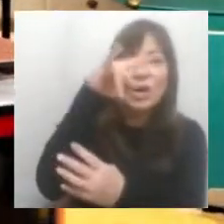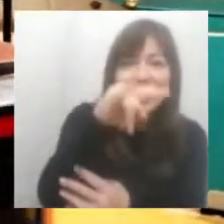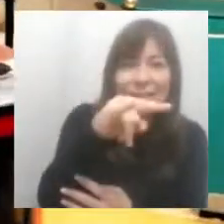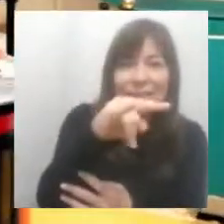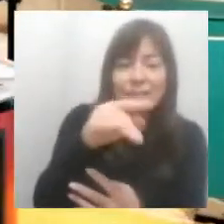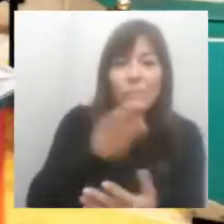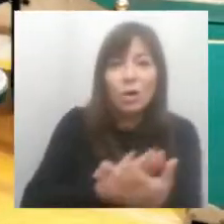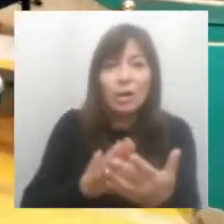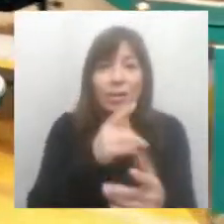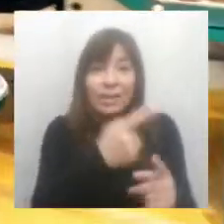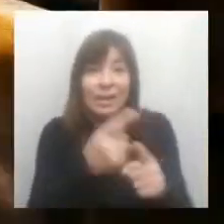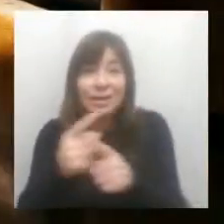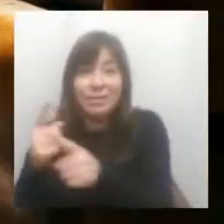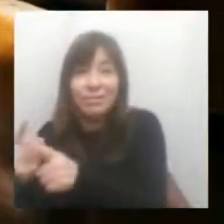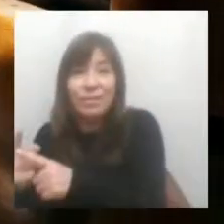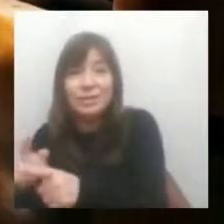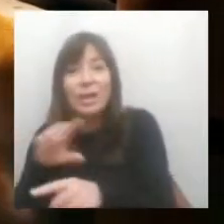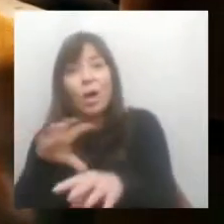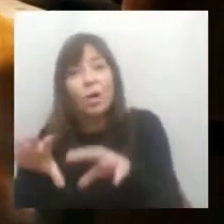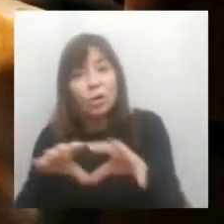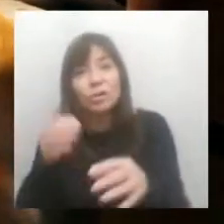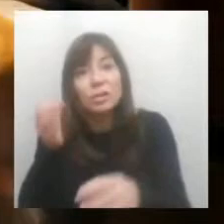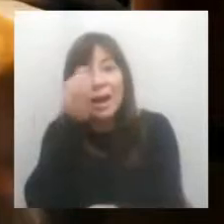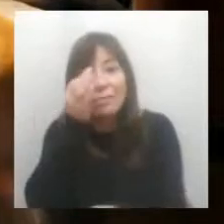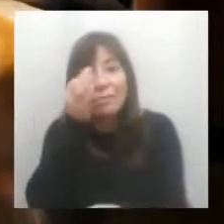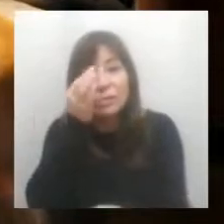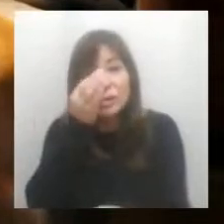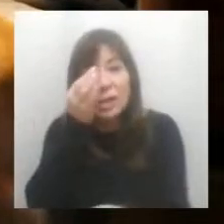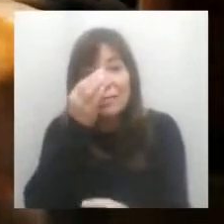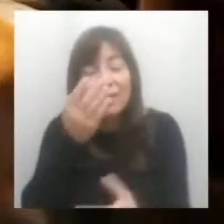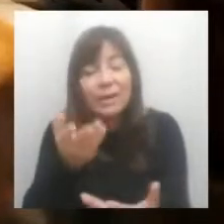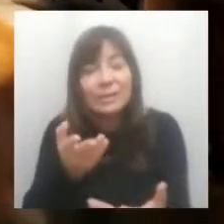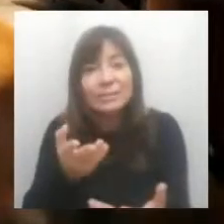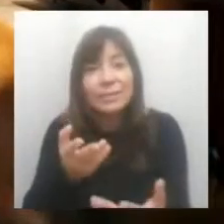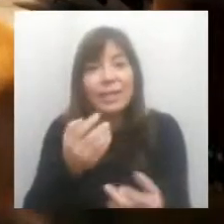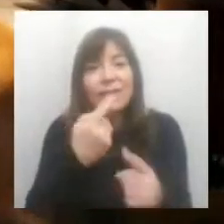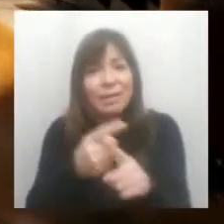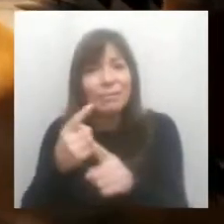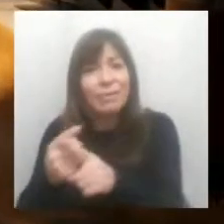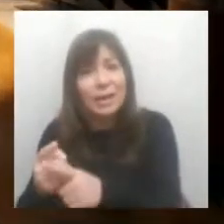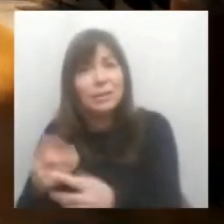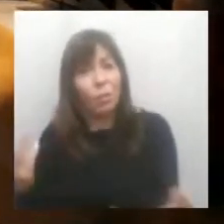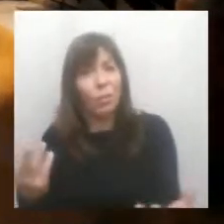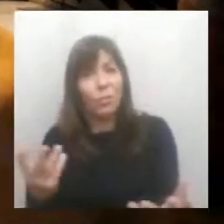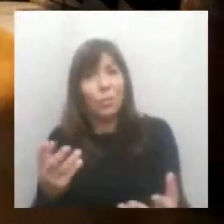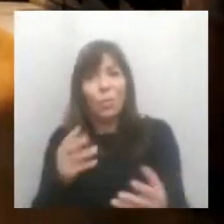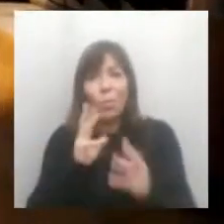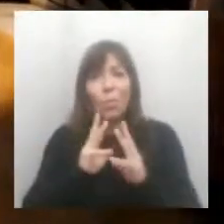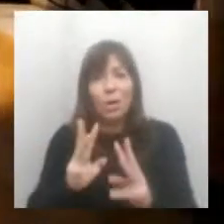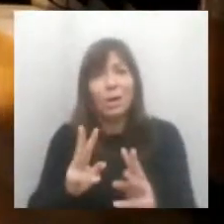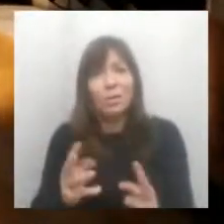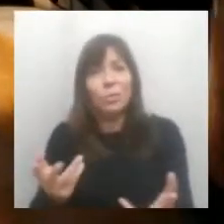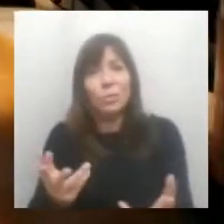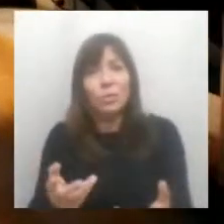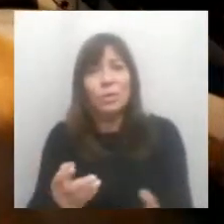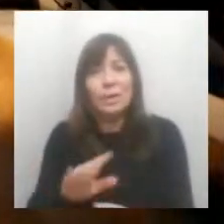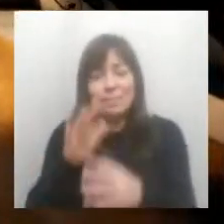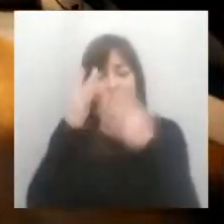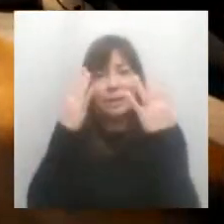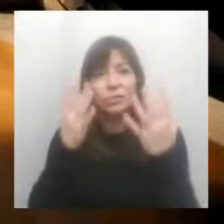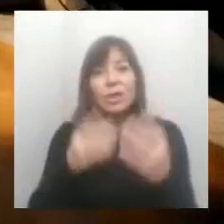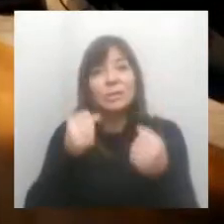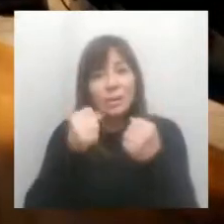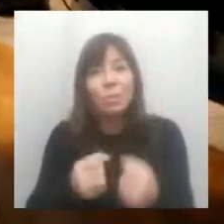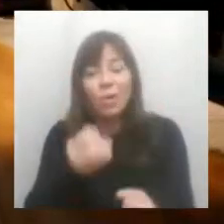observar distintos fenómenos que incluso a veces son un poquito contraintuitivos, que uno queda como, oh, what, ¿qué pasó? Pero, sin embargo, se pueden observar.